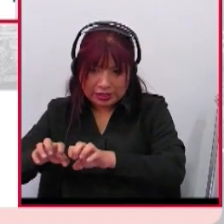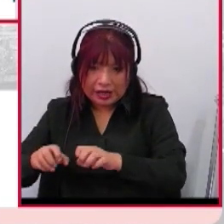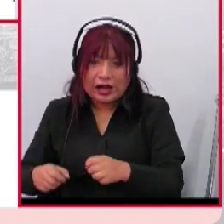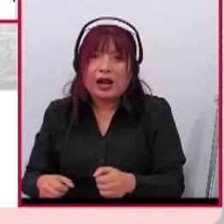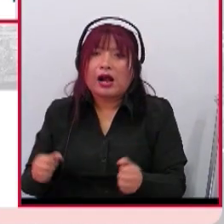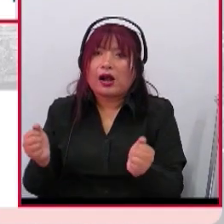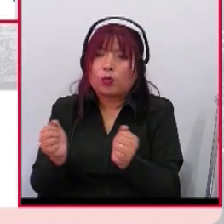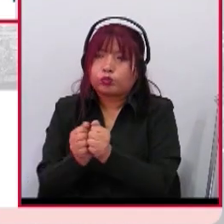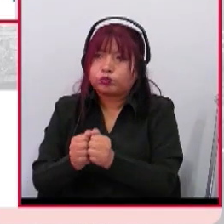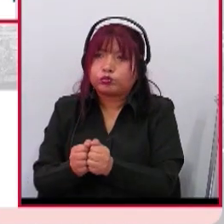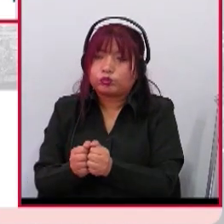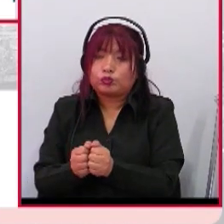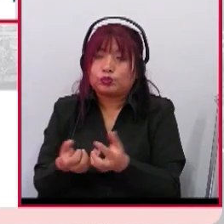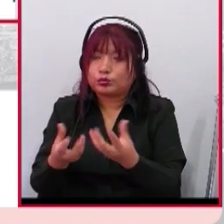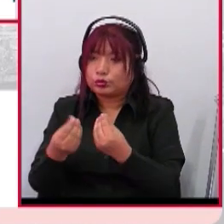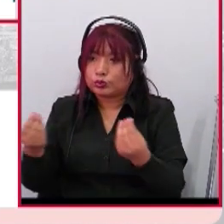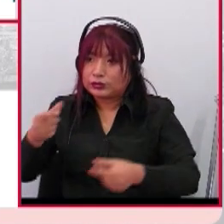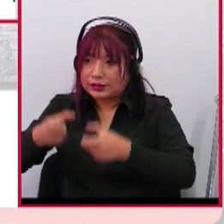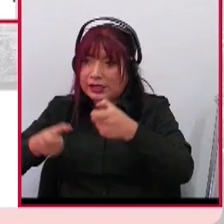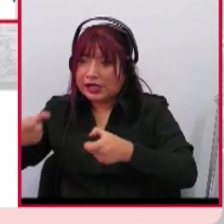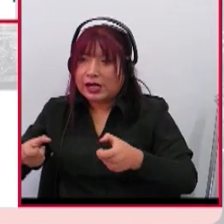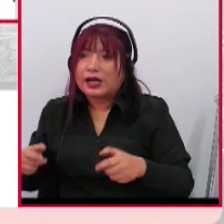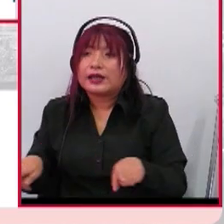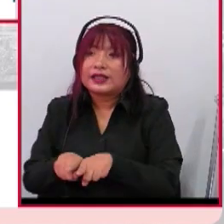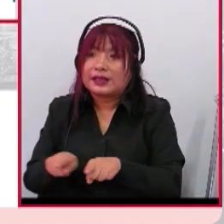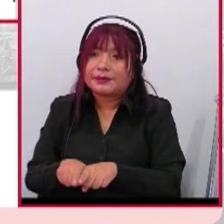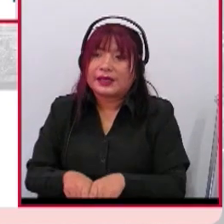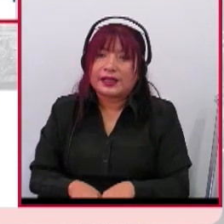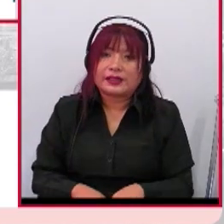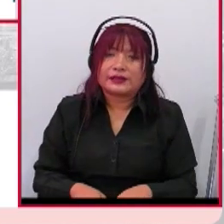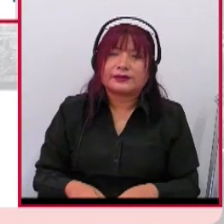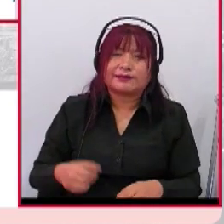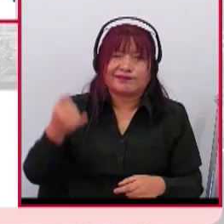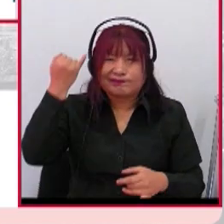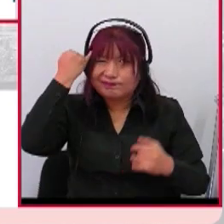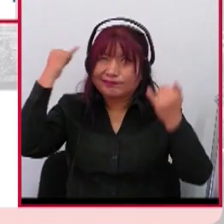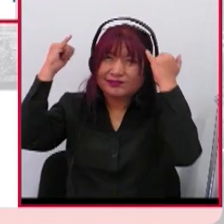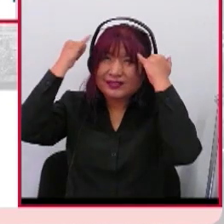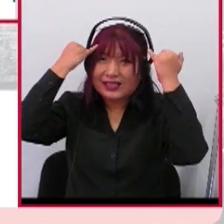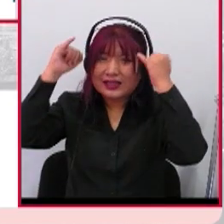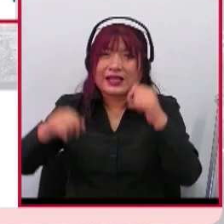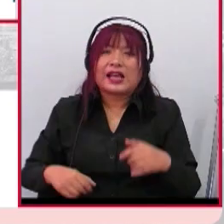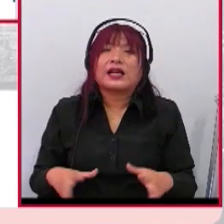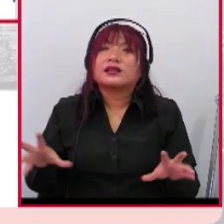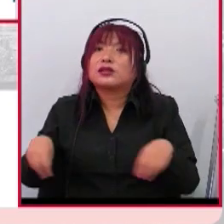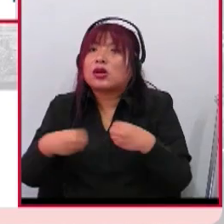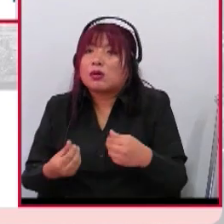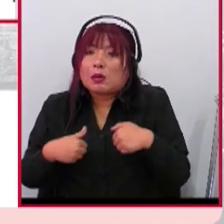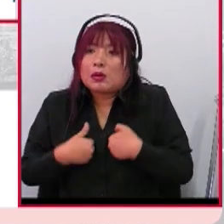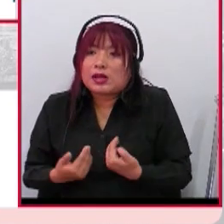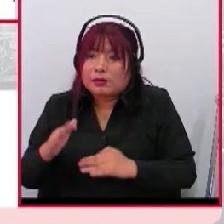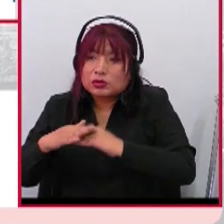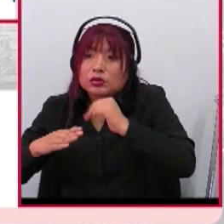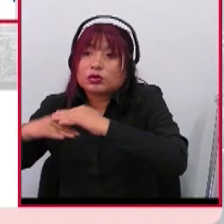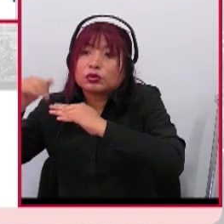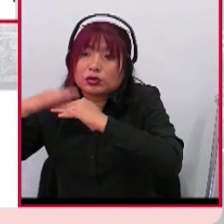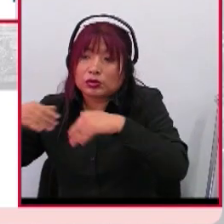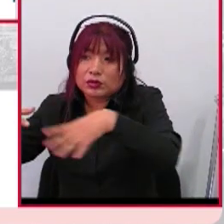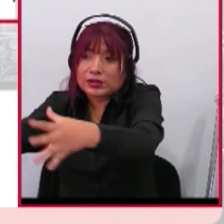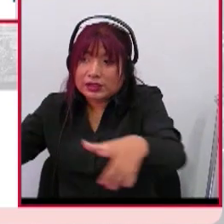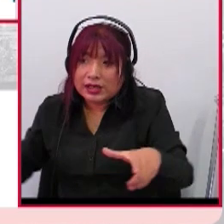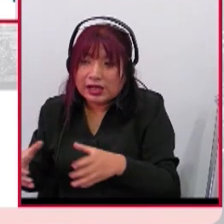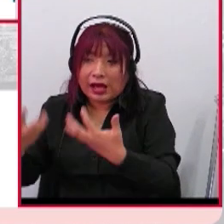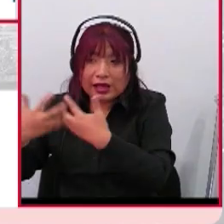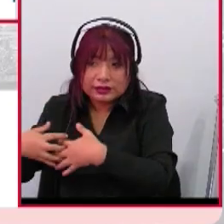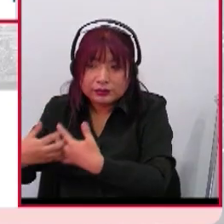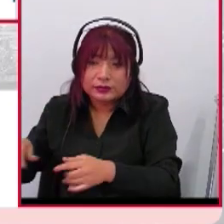y hacer simulaciones en campo. Simular en nuestra mente para la planta, dónde vas, qué haces, cómo corriges. Y